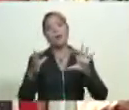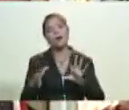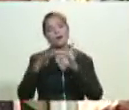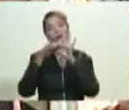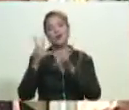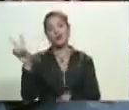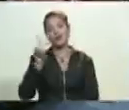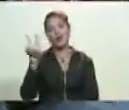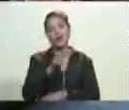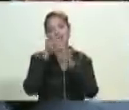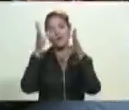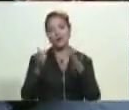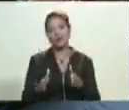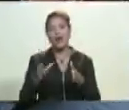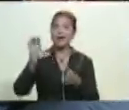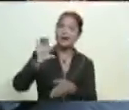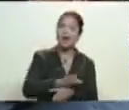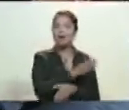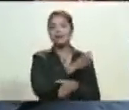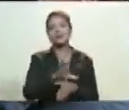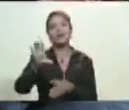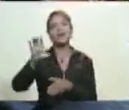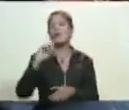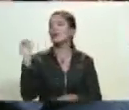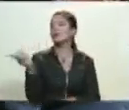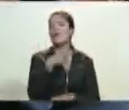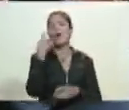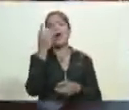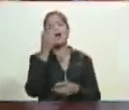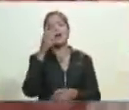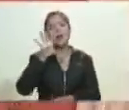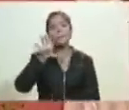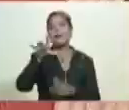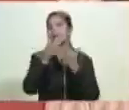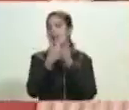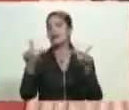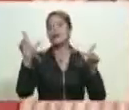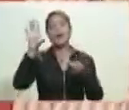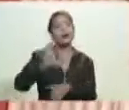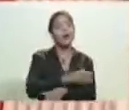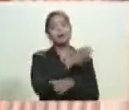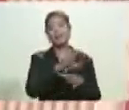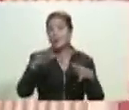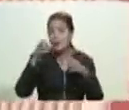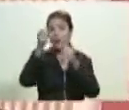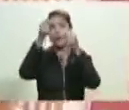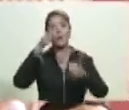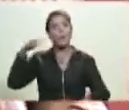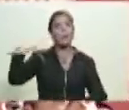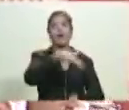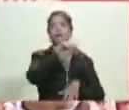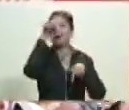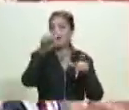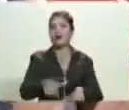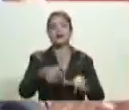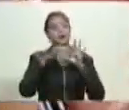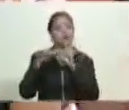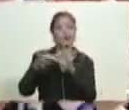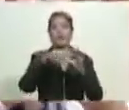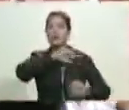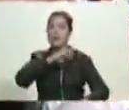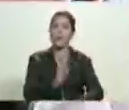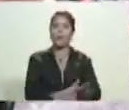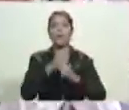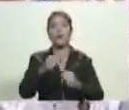de los venezolanos. Cantemos a la patria libre y soberana. Cantemos al bravo pueblo que ha parido este soberanísimo